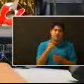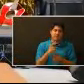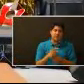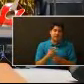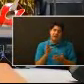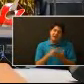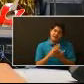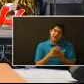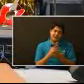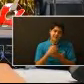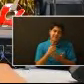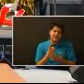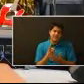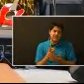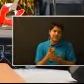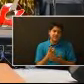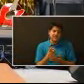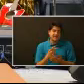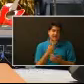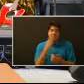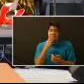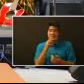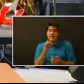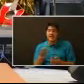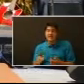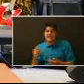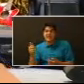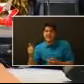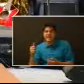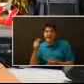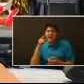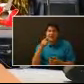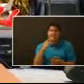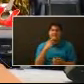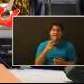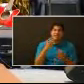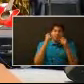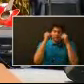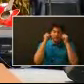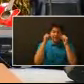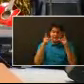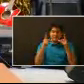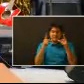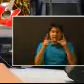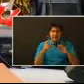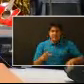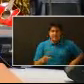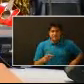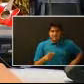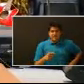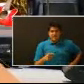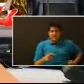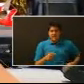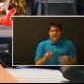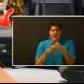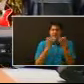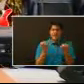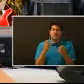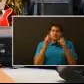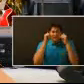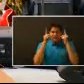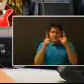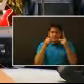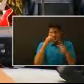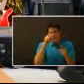niña, a ti te digo, despierta. Entonces, el despertar también